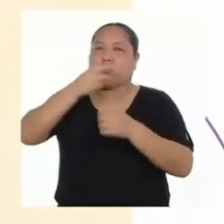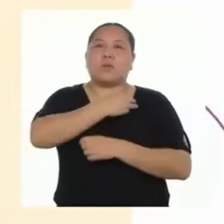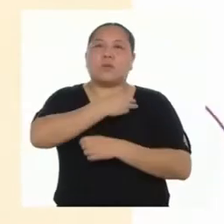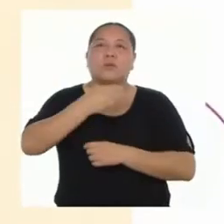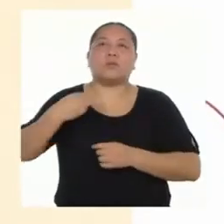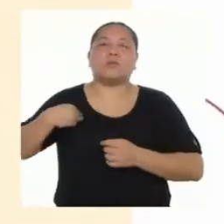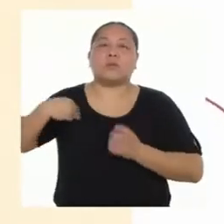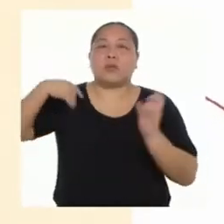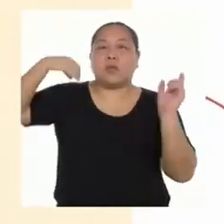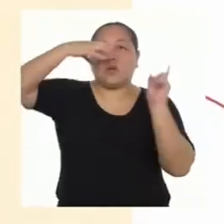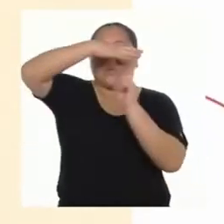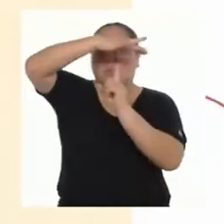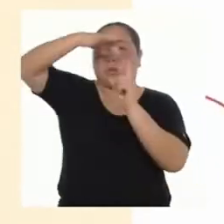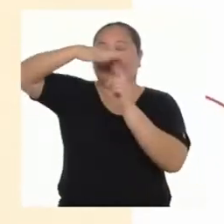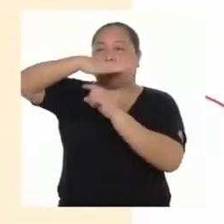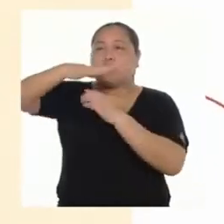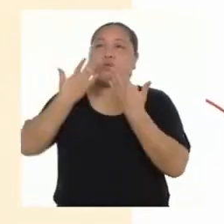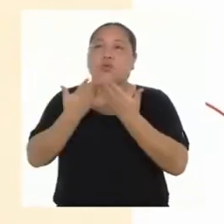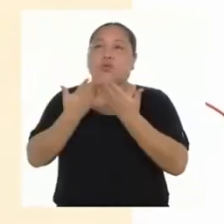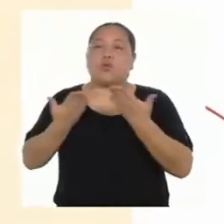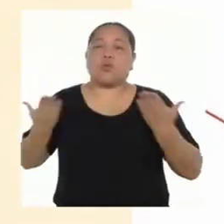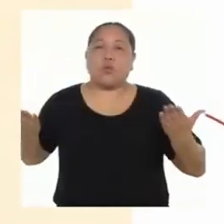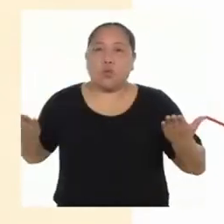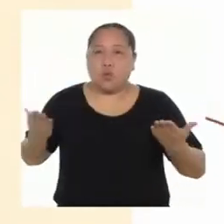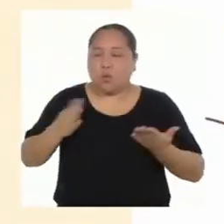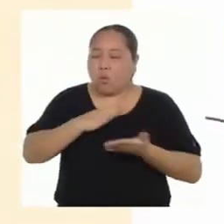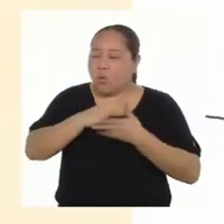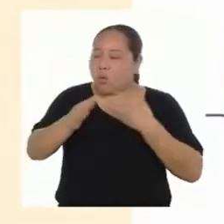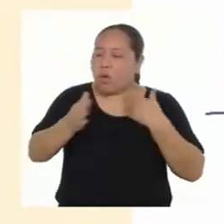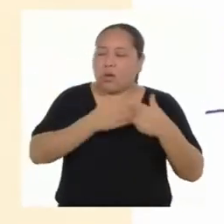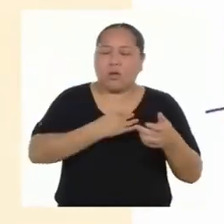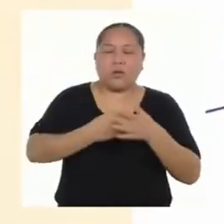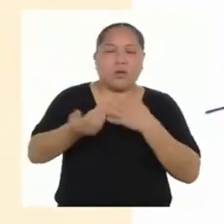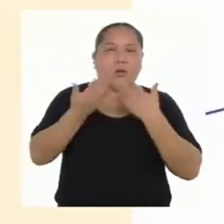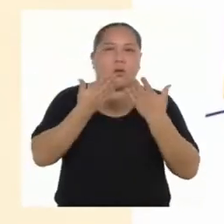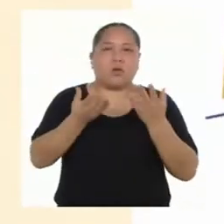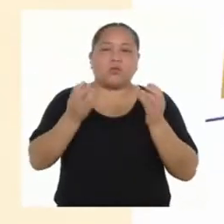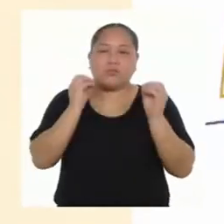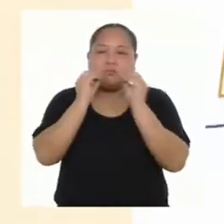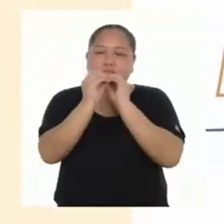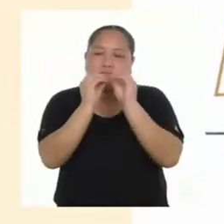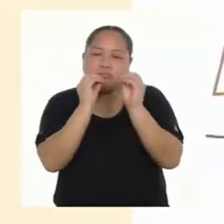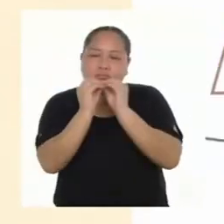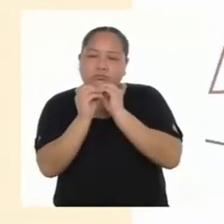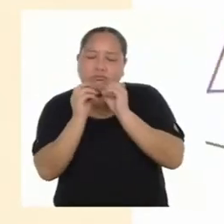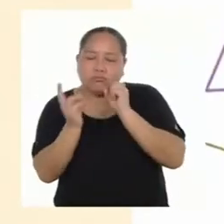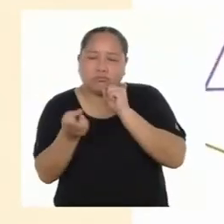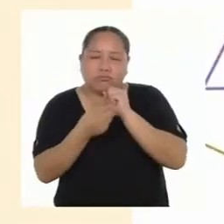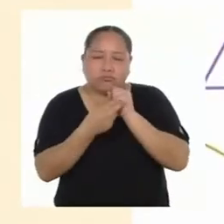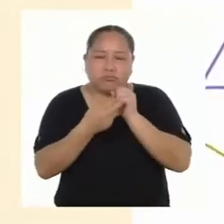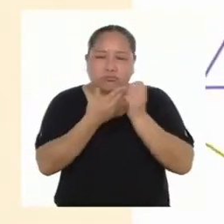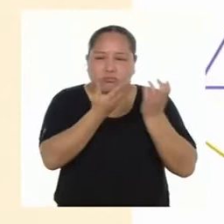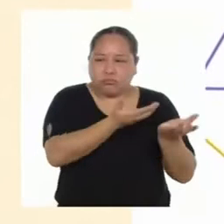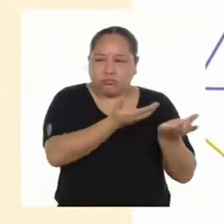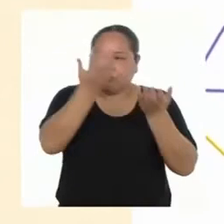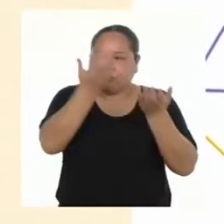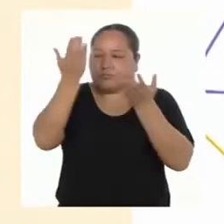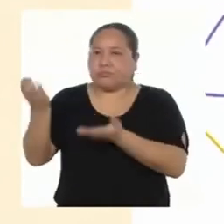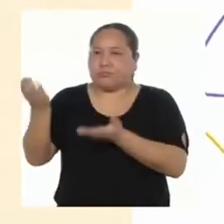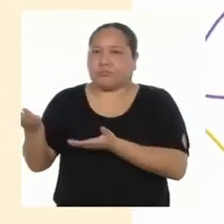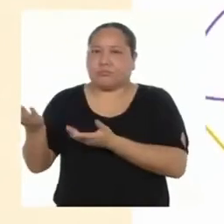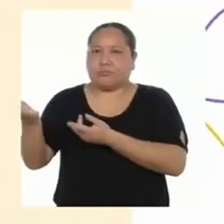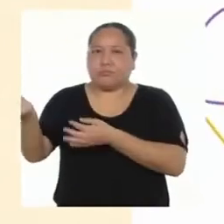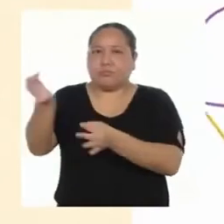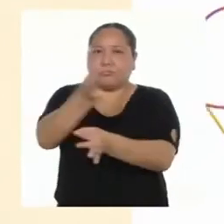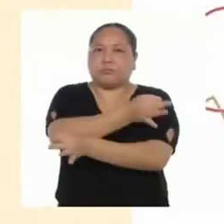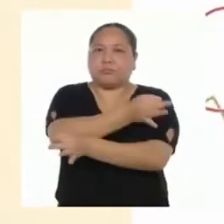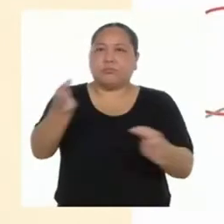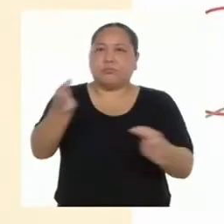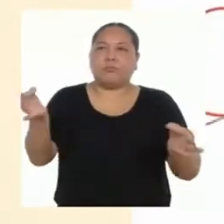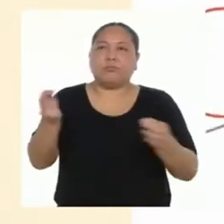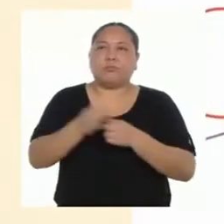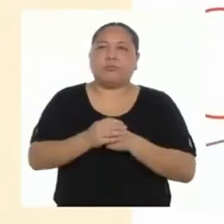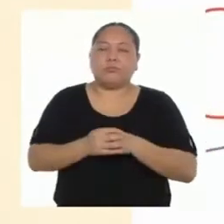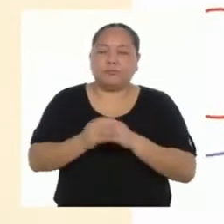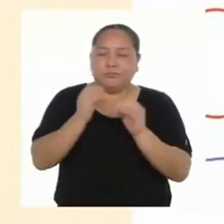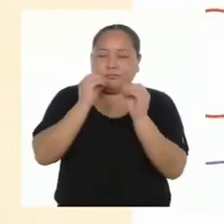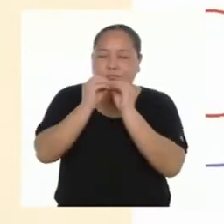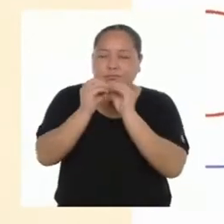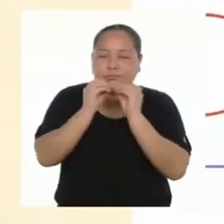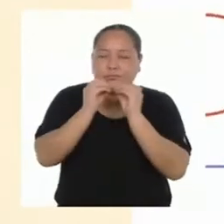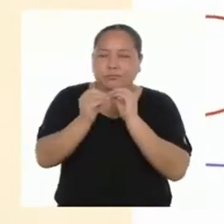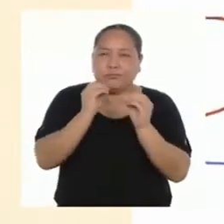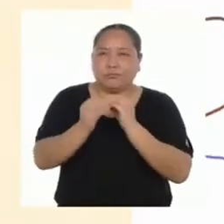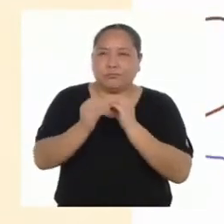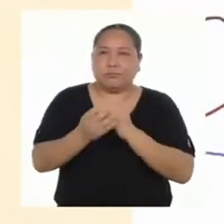se refiere a toda actividad que involucre el manipuleo, acondicionamiento, transporte, transferencia,